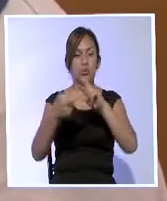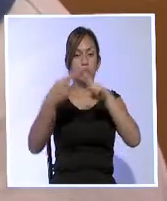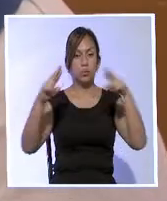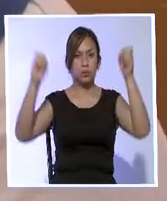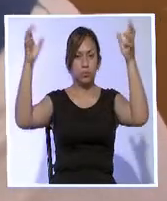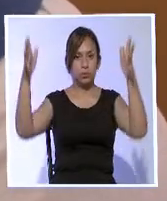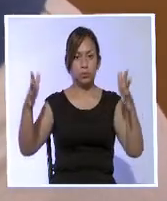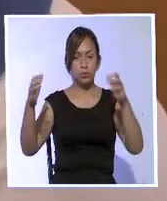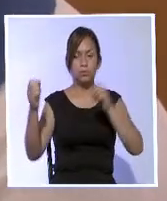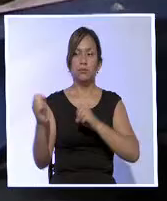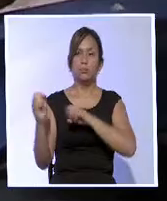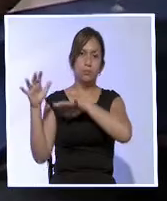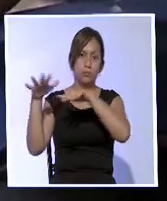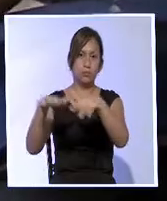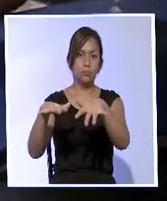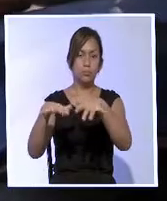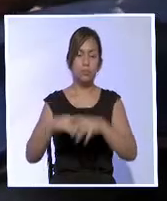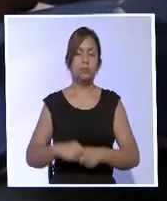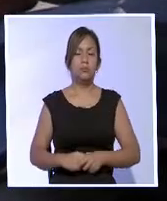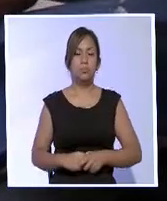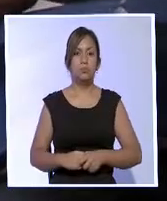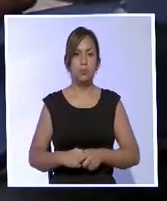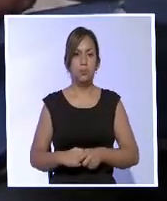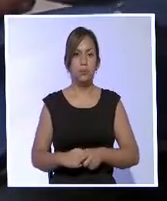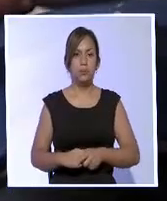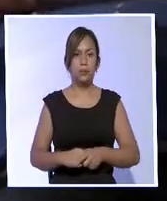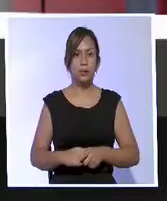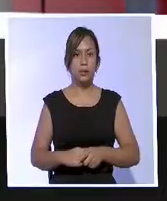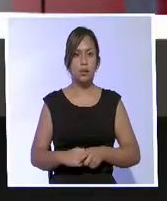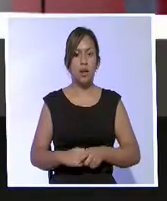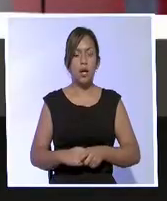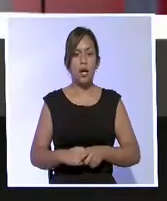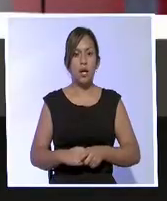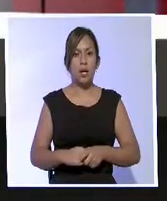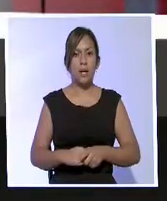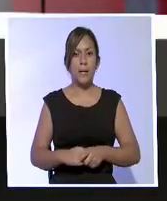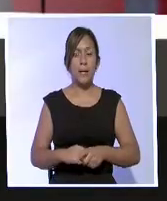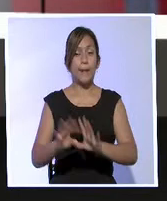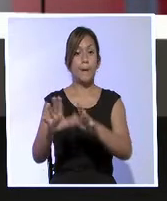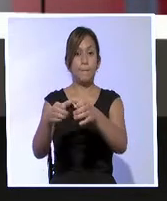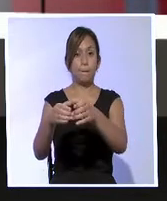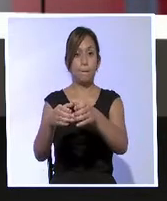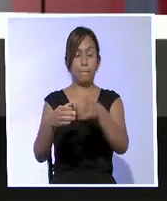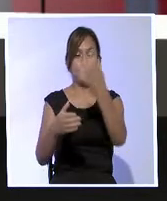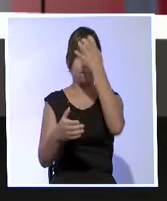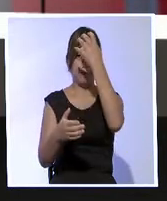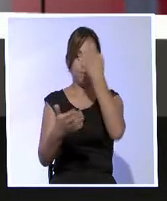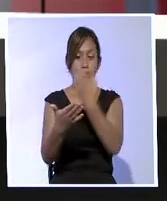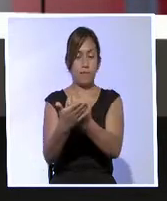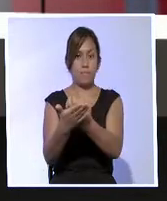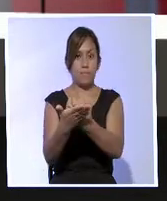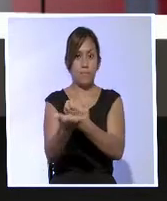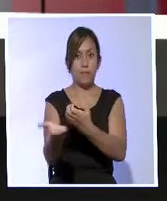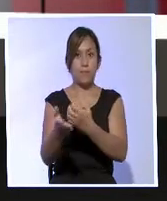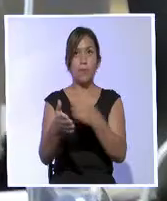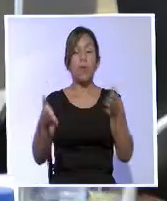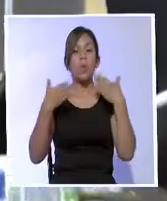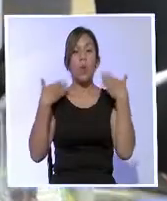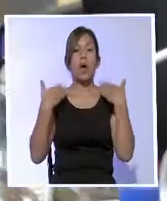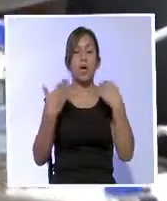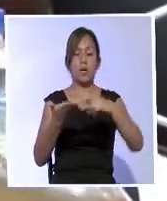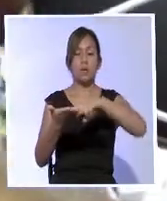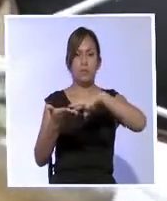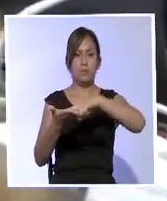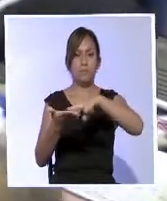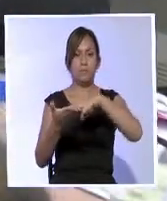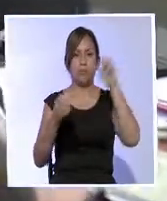como expositor pero fernanda medina a tvn noticias la comisión de régimen económico sesionó en guayaquil donde escuchó